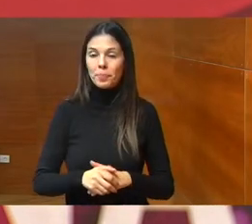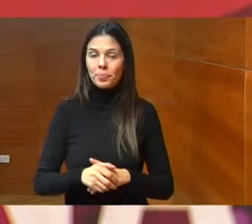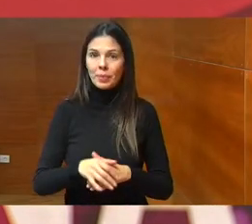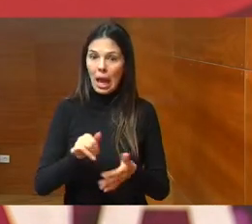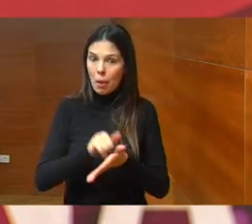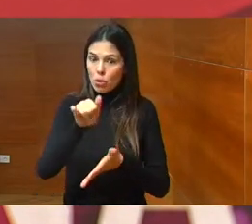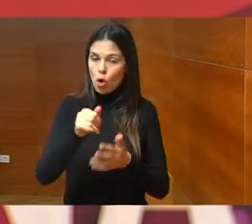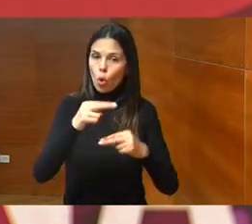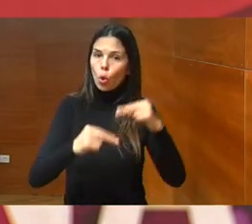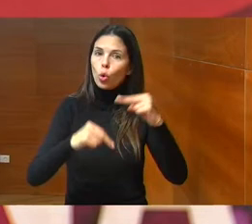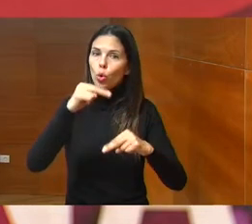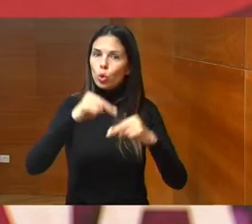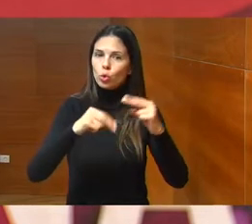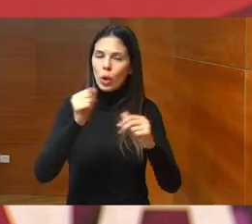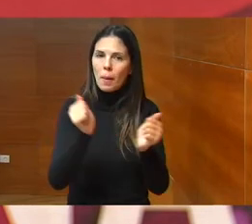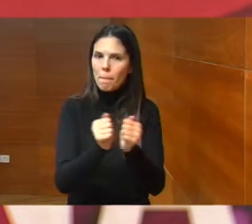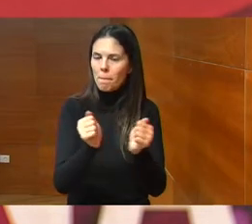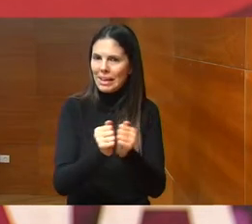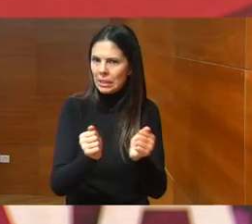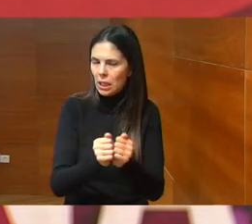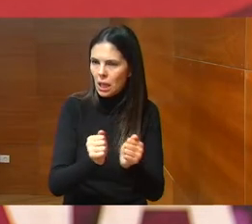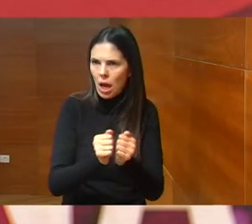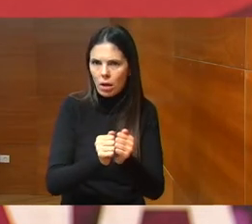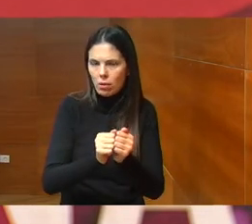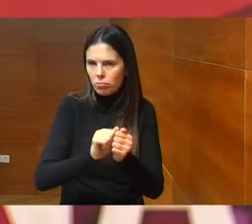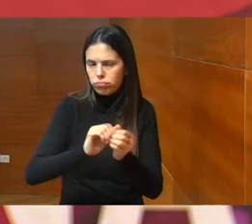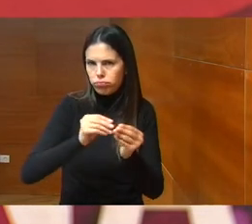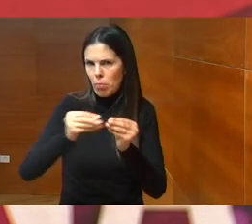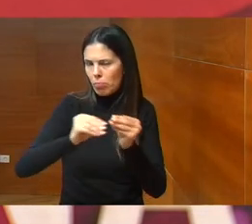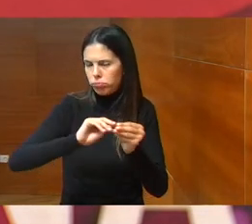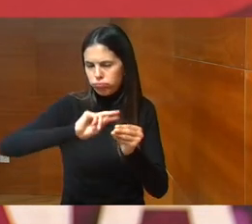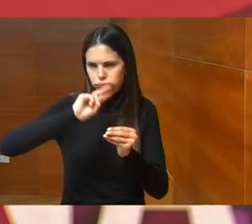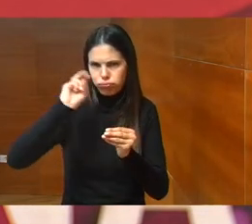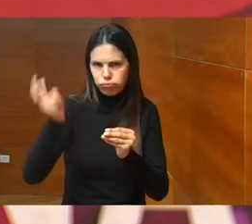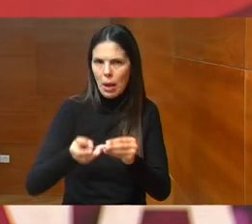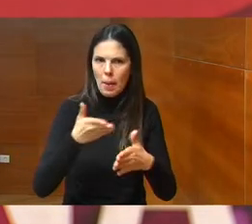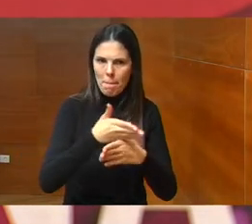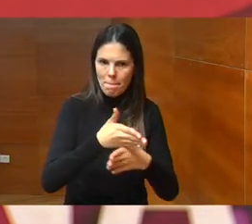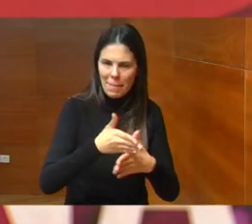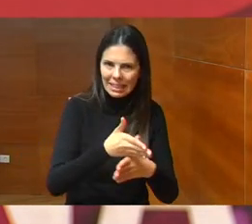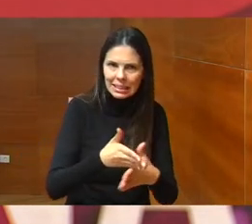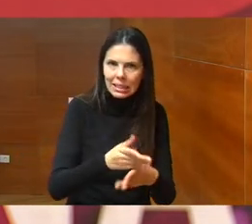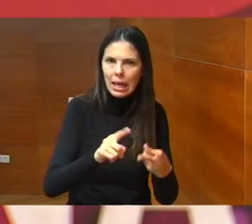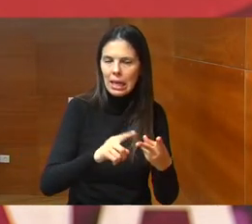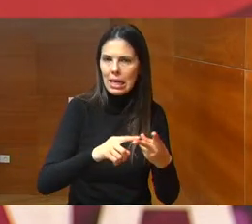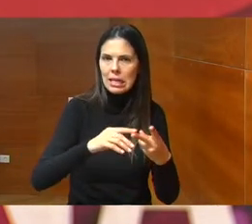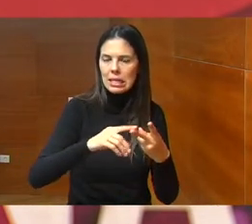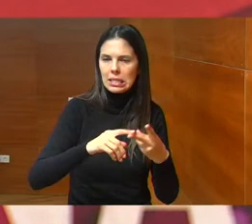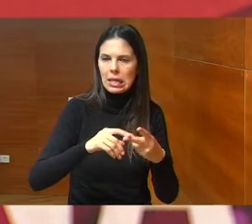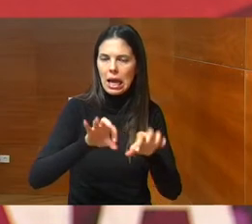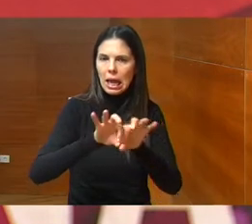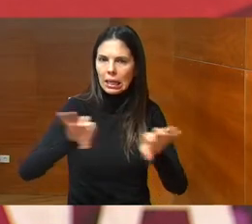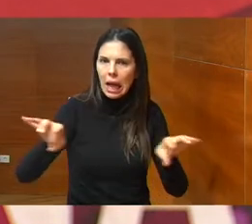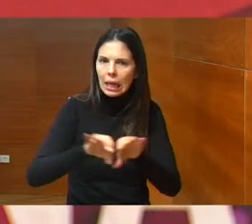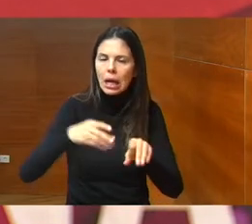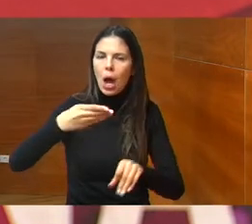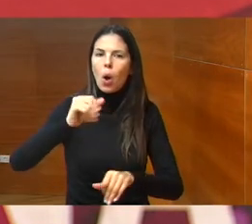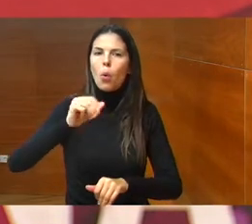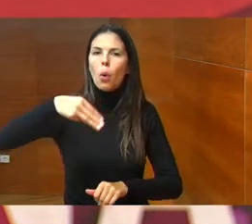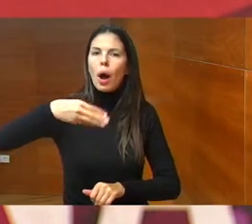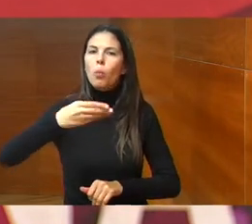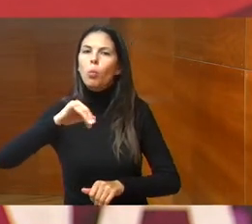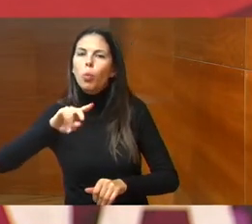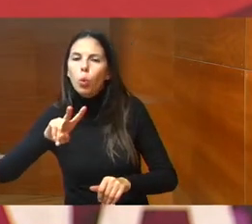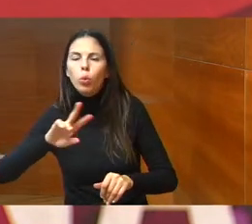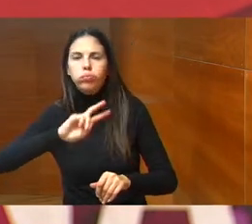construían con materiales muy muy liseidos no madeiras de Fresno Cana de bambú tubos de acero en